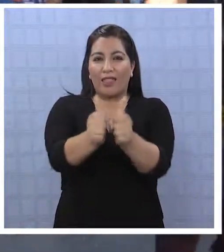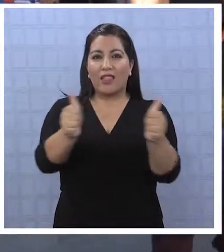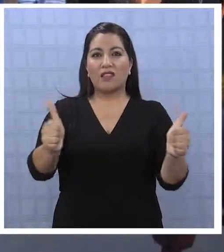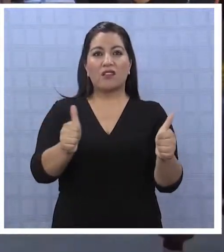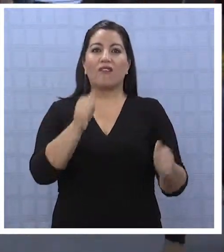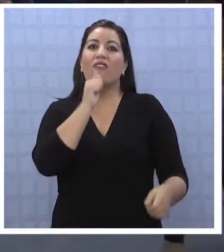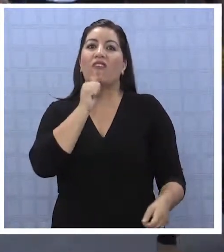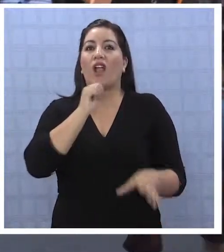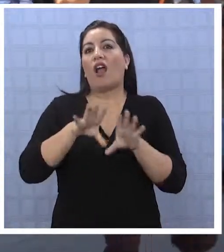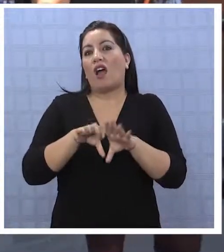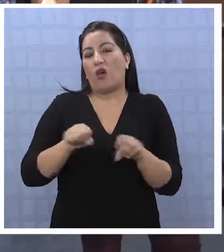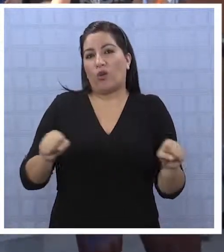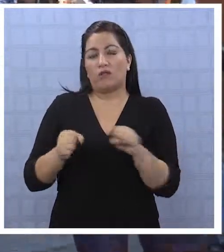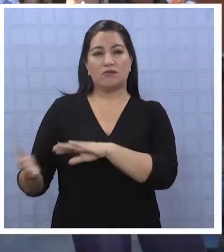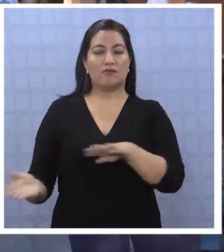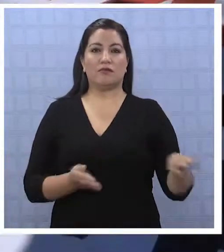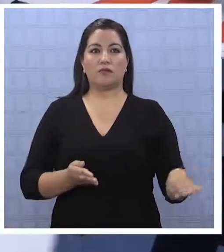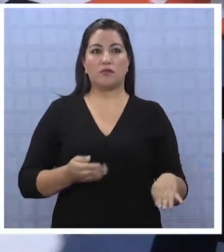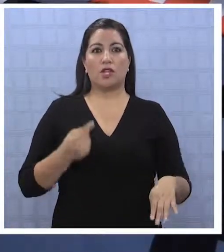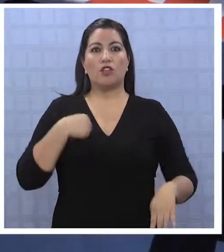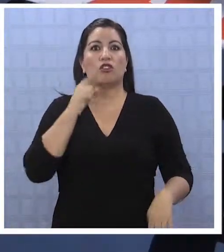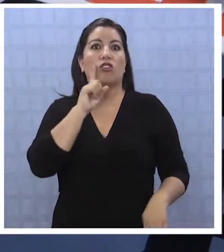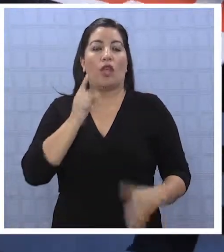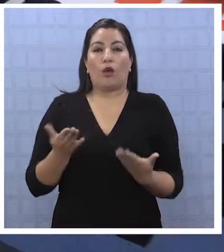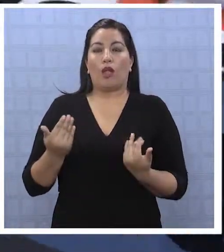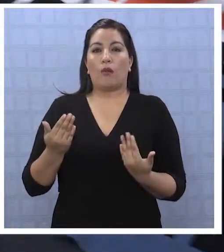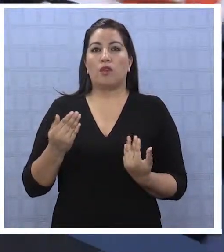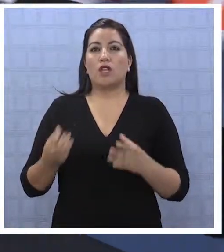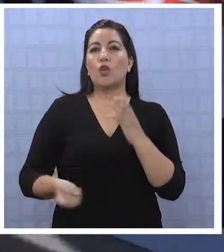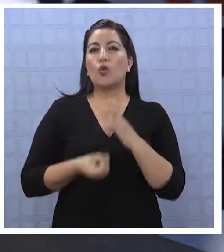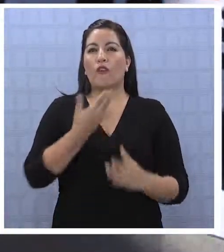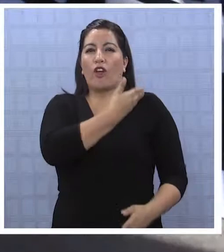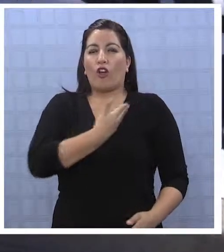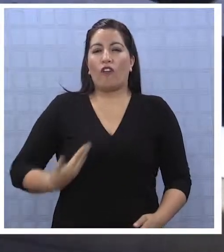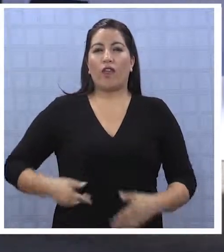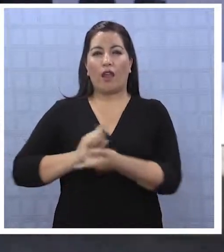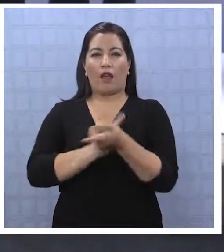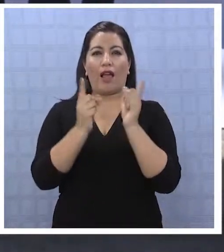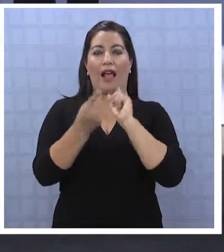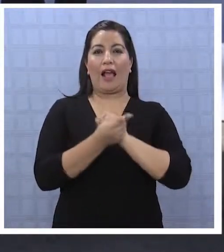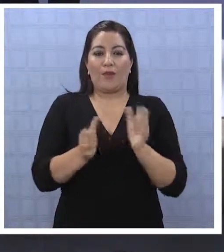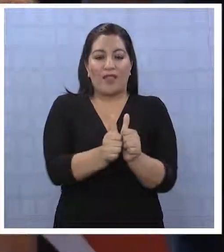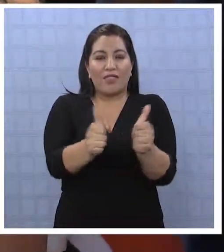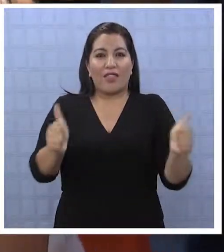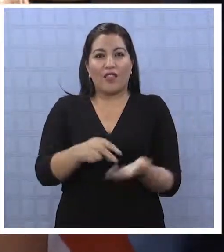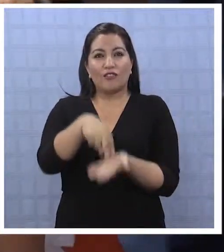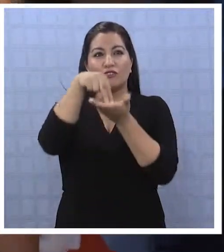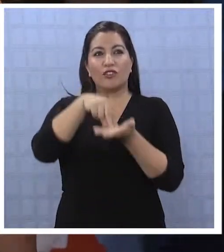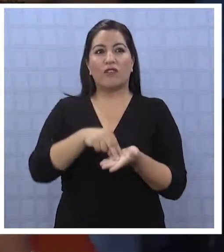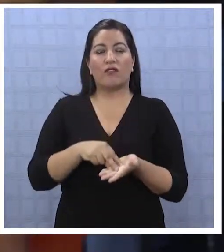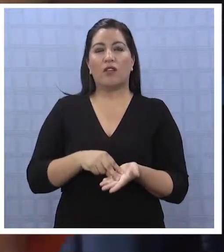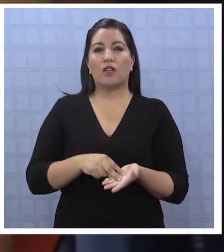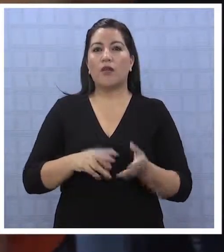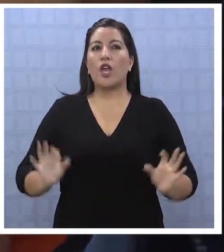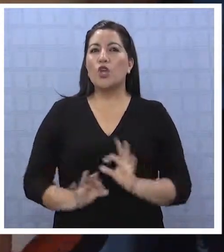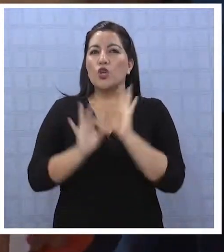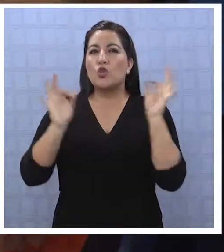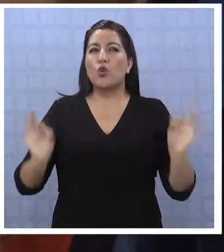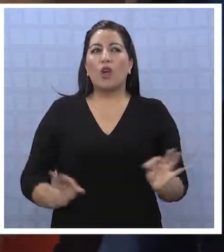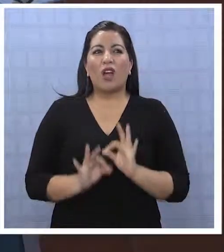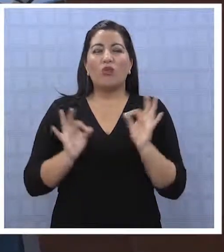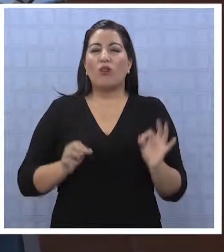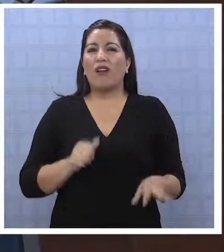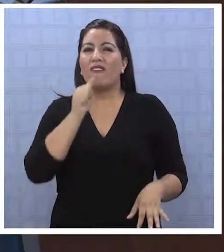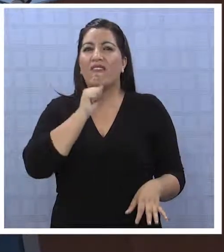han logrado acuerdos significativos pero yo tengo la que el nuevo gobierno cambia totalmente el directorio digamos no ha habido nunca tanto